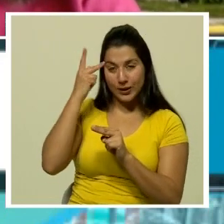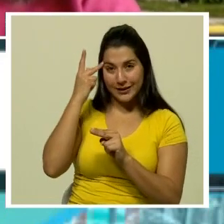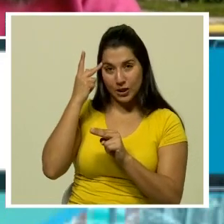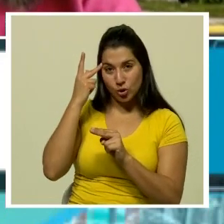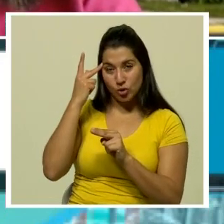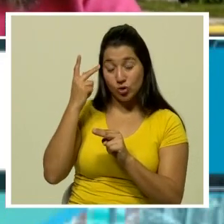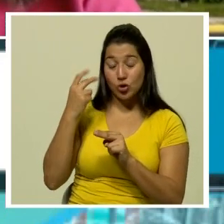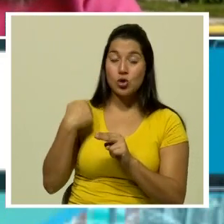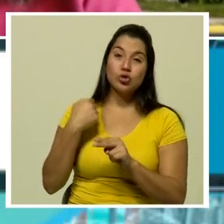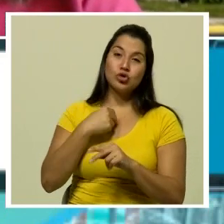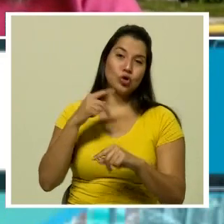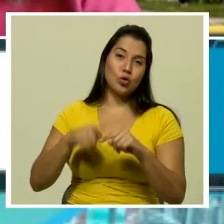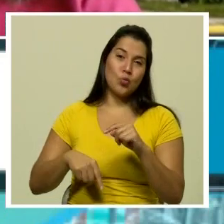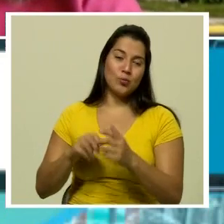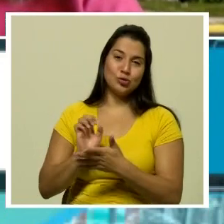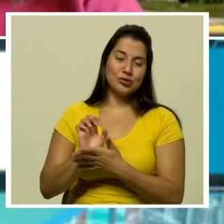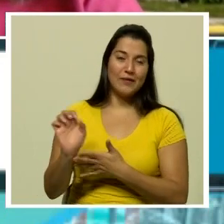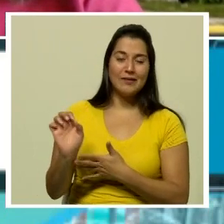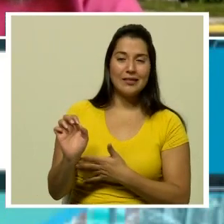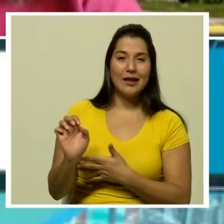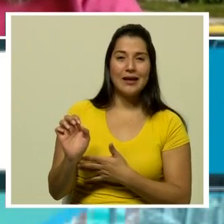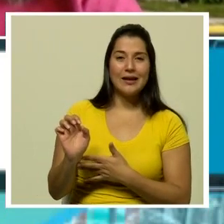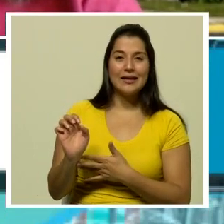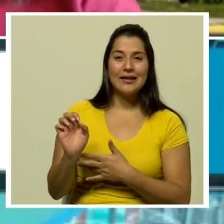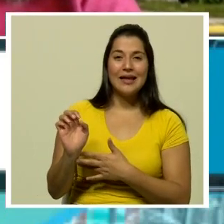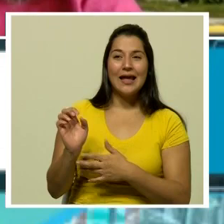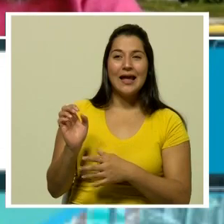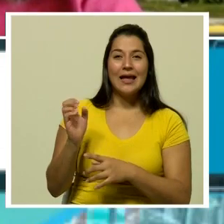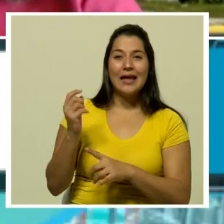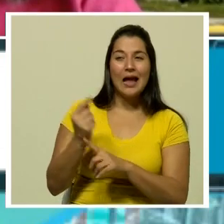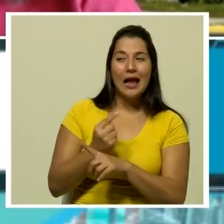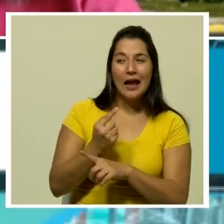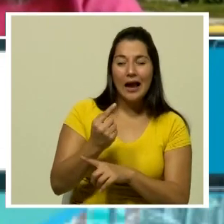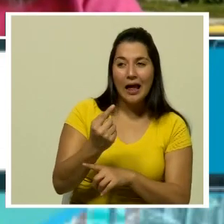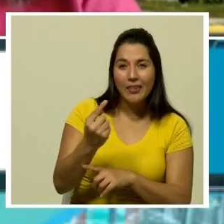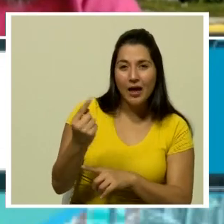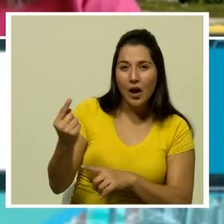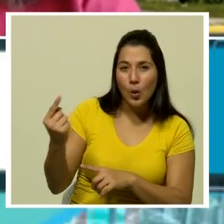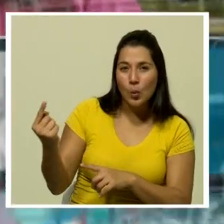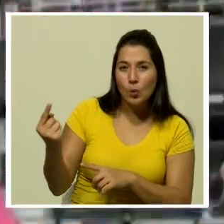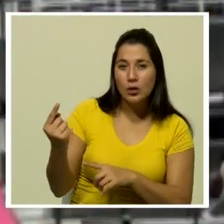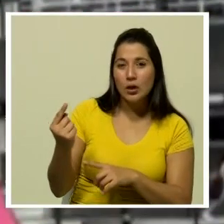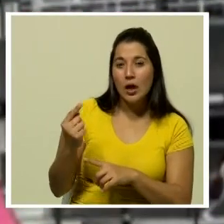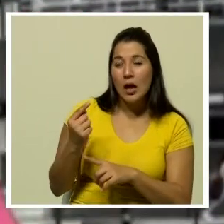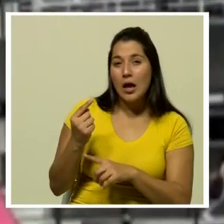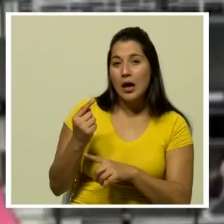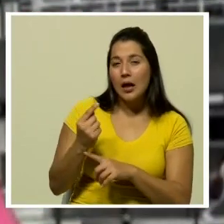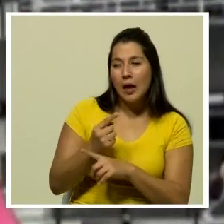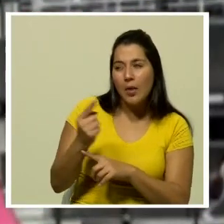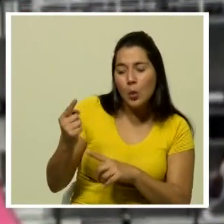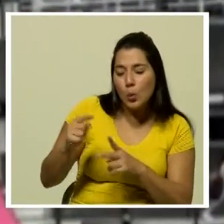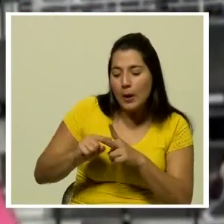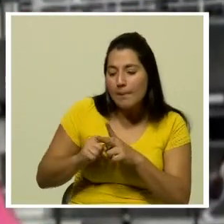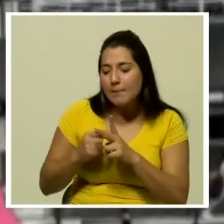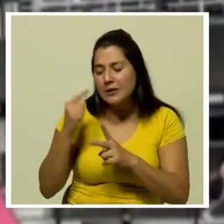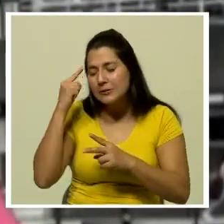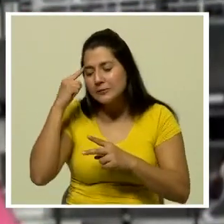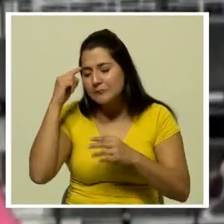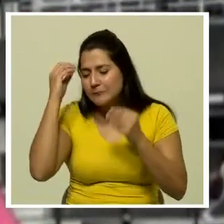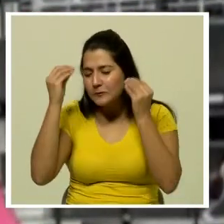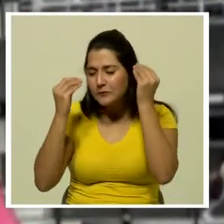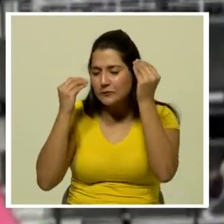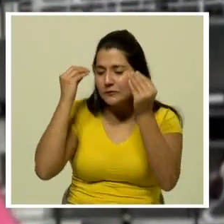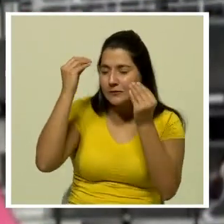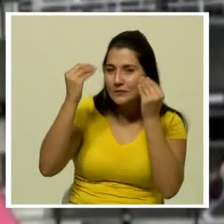es inevitable que cada uno intente sacarle punta a su lápiz para ir haciendo sus propios números. Efectivamente, aunque ya